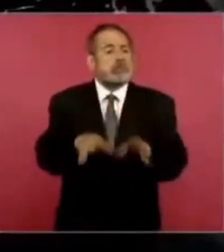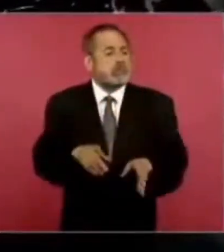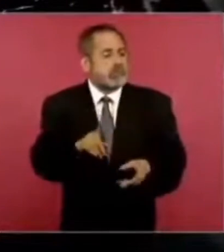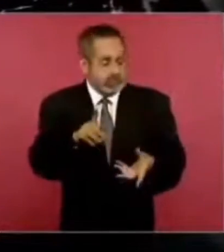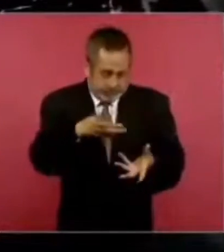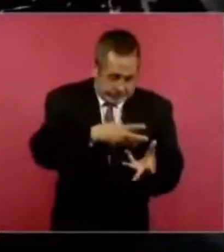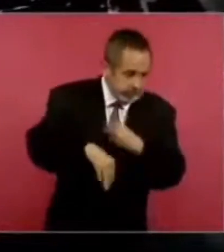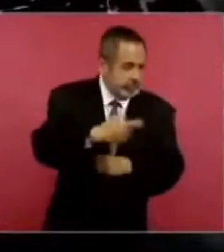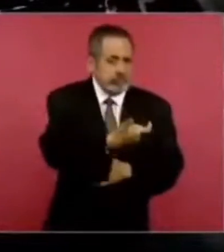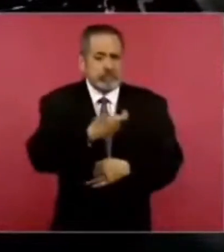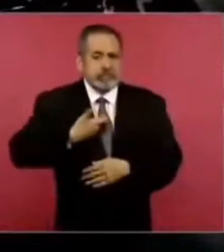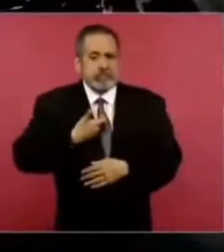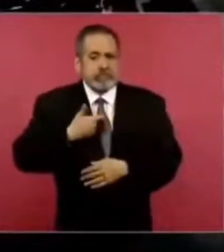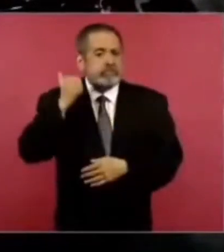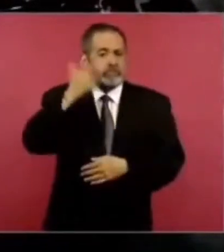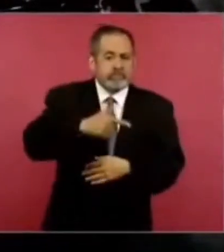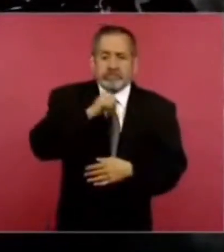Lo ha hecho